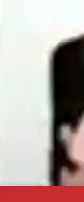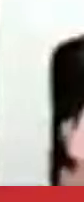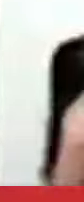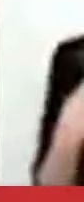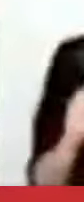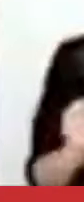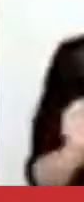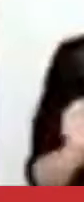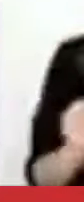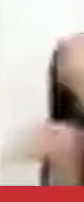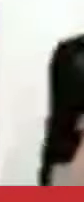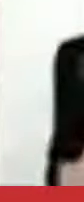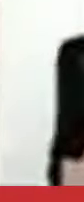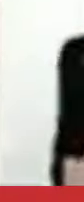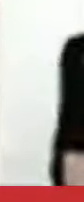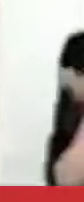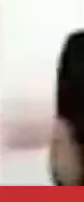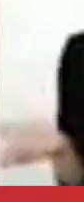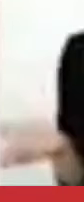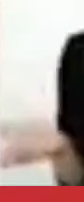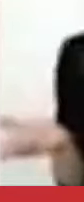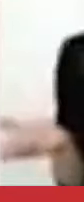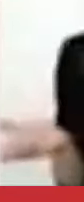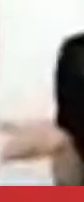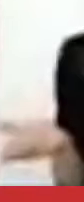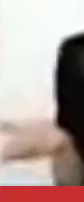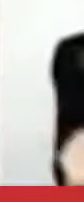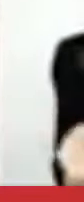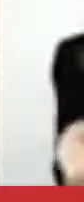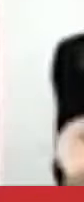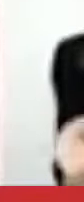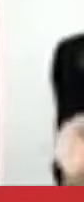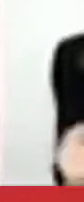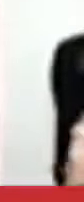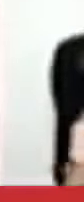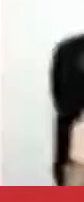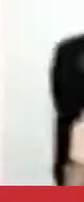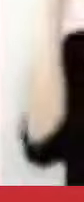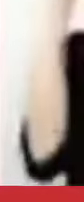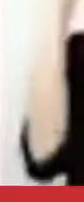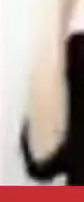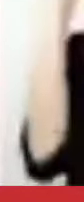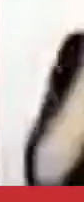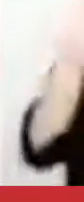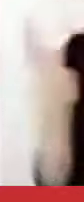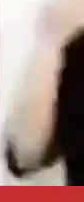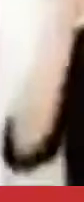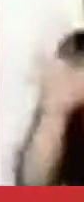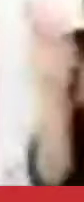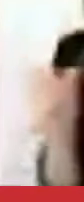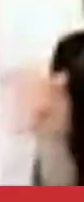parte del Estado que restaure el Imperio de la ley y los derechos de aquellos que ven